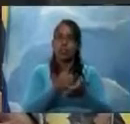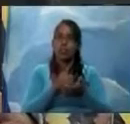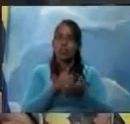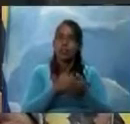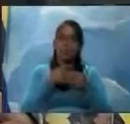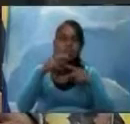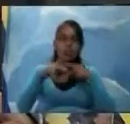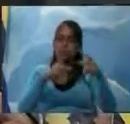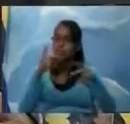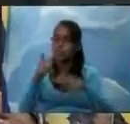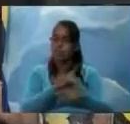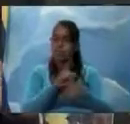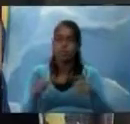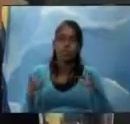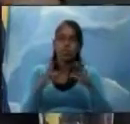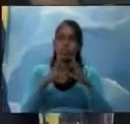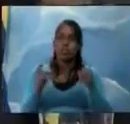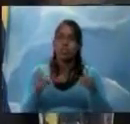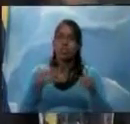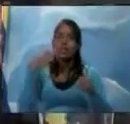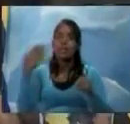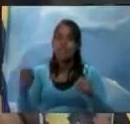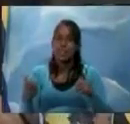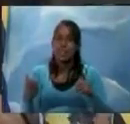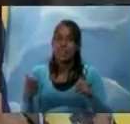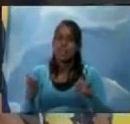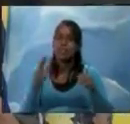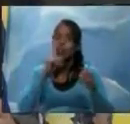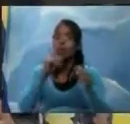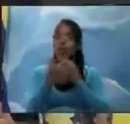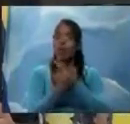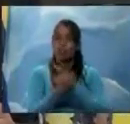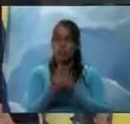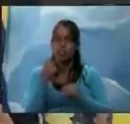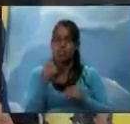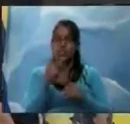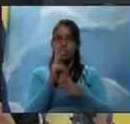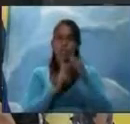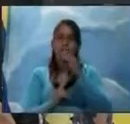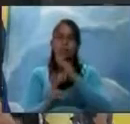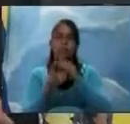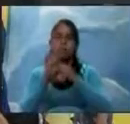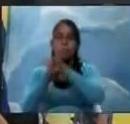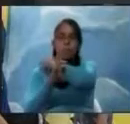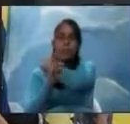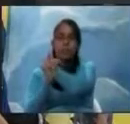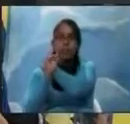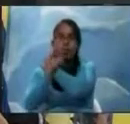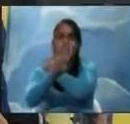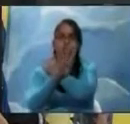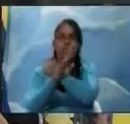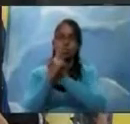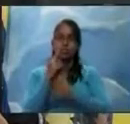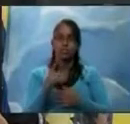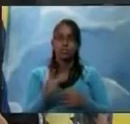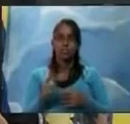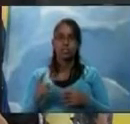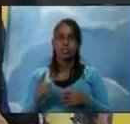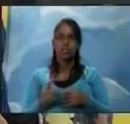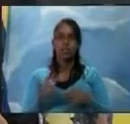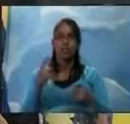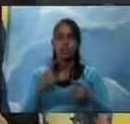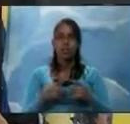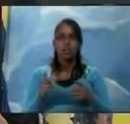que multiplicó los talentos y el que se quedó escondido. Mire cómo dice el versículo 24. Pero